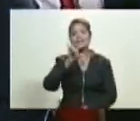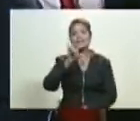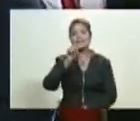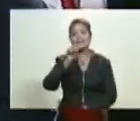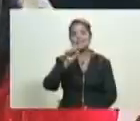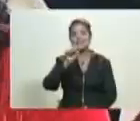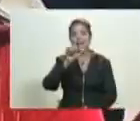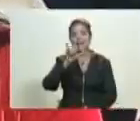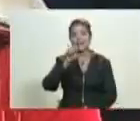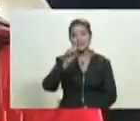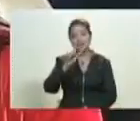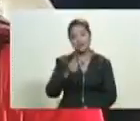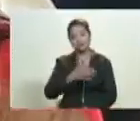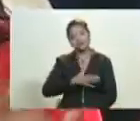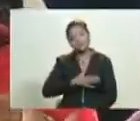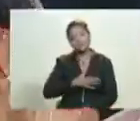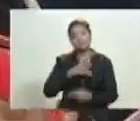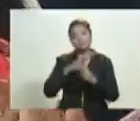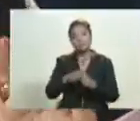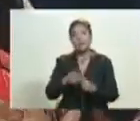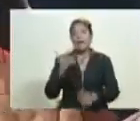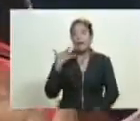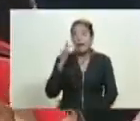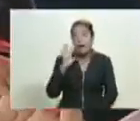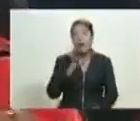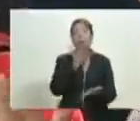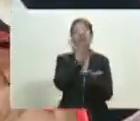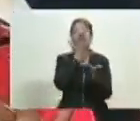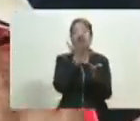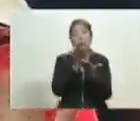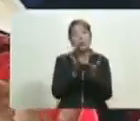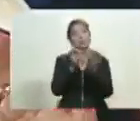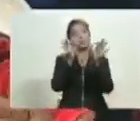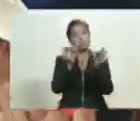Rodríguez. Modestamente, creo que es una propuesta